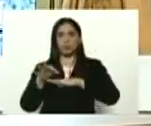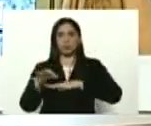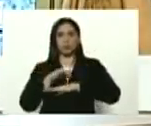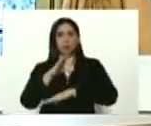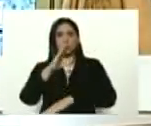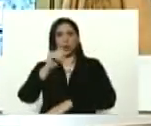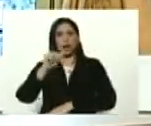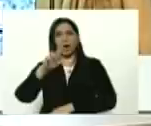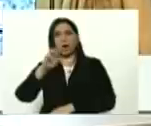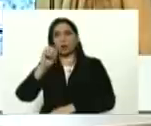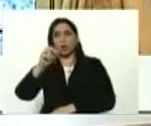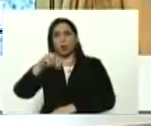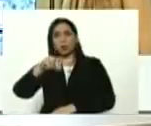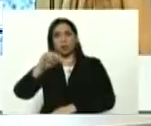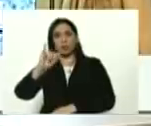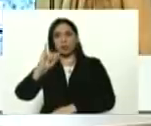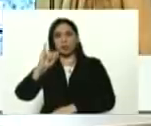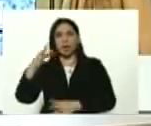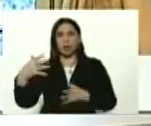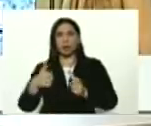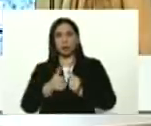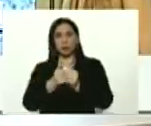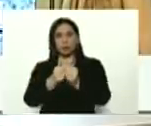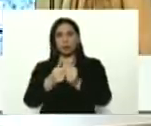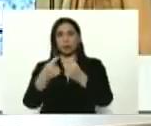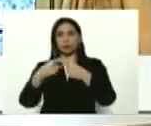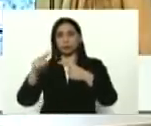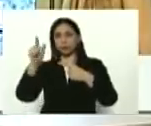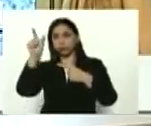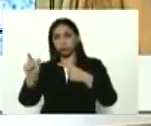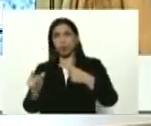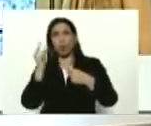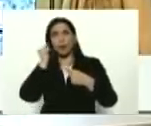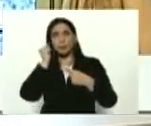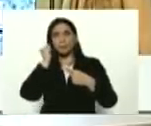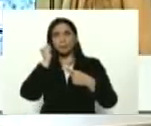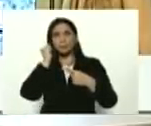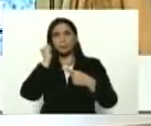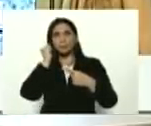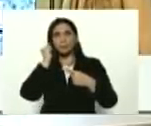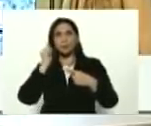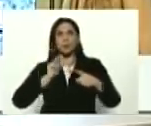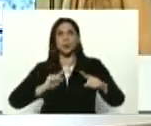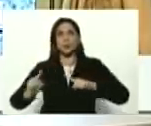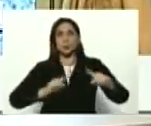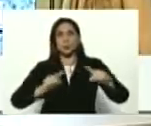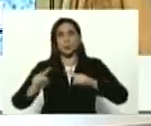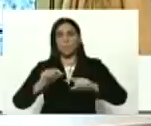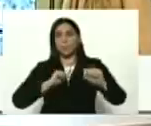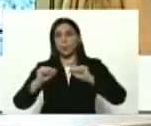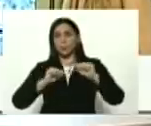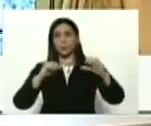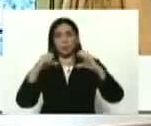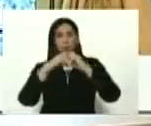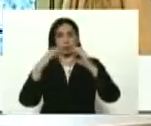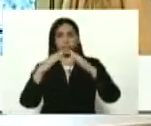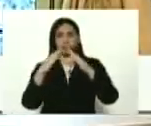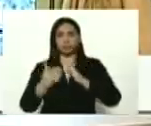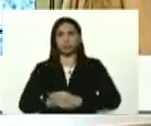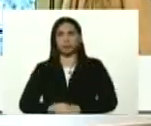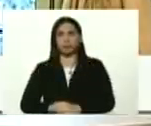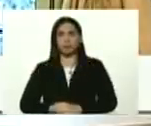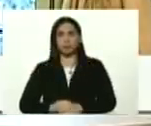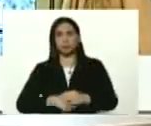Caroní. Está acompañado de Milagros Marcano, Milagrito, coordinadora del movimiento Hogares de la Patria,